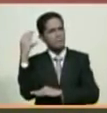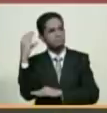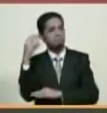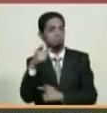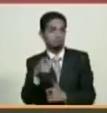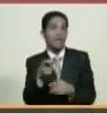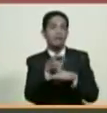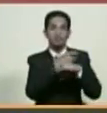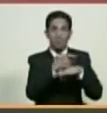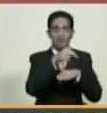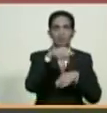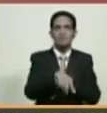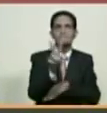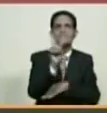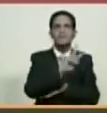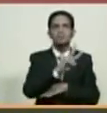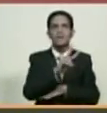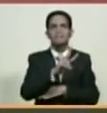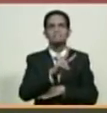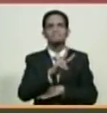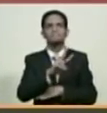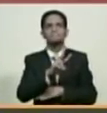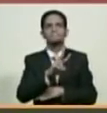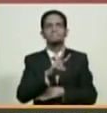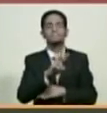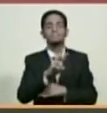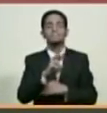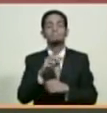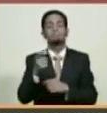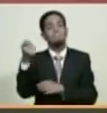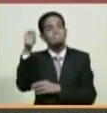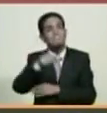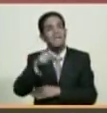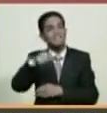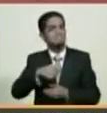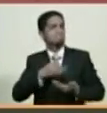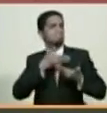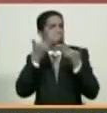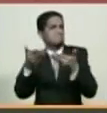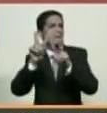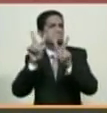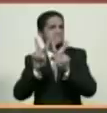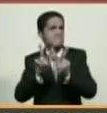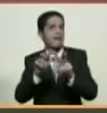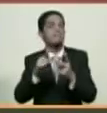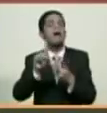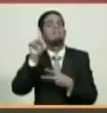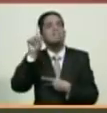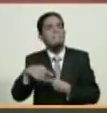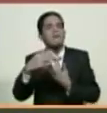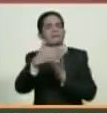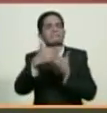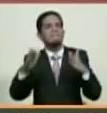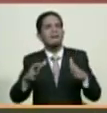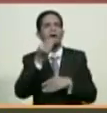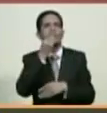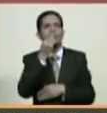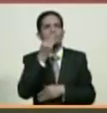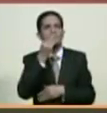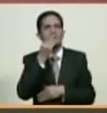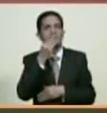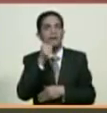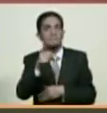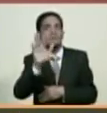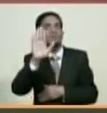gobierno del presidente Nicolás Maduro distribuye todos los meses 6 millones de cajas CLAP, que es llevarle el mercado a la puerta